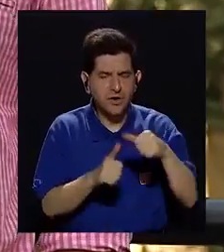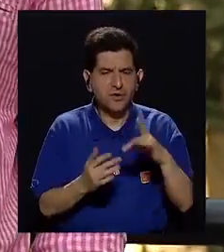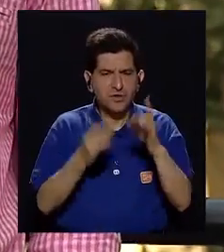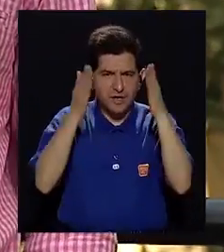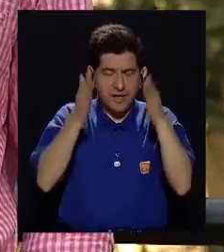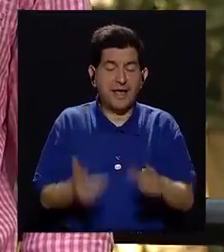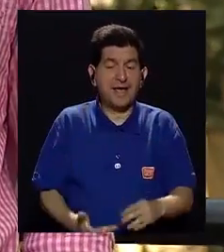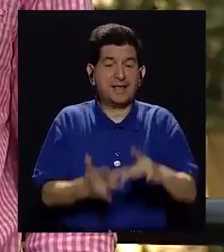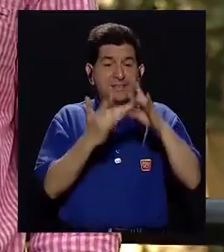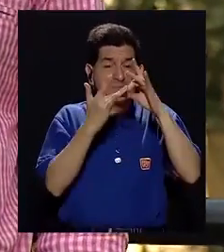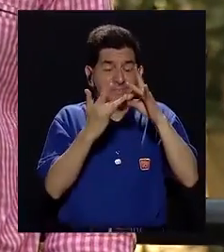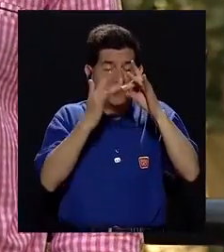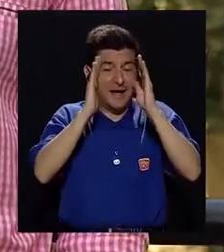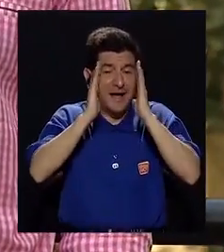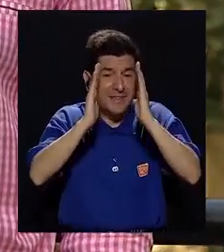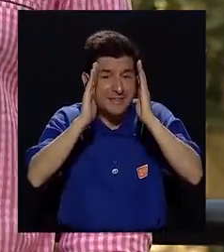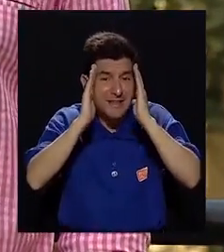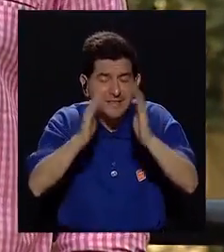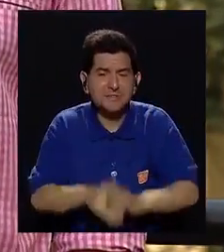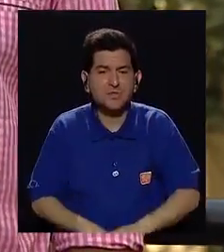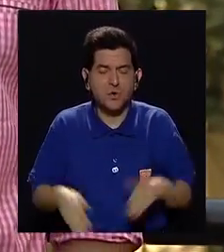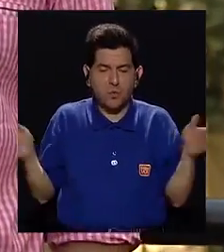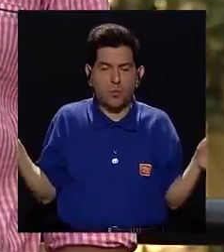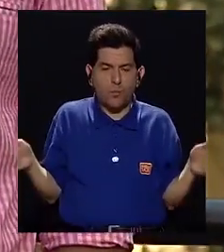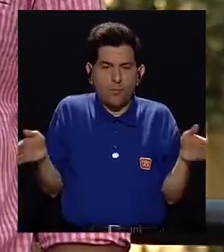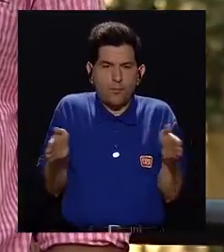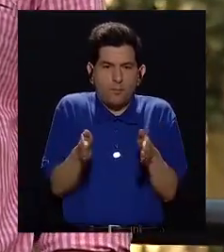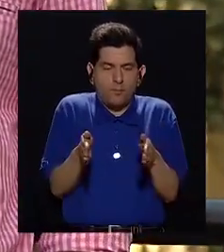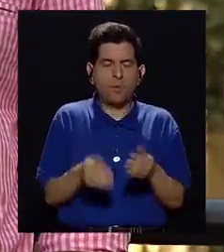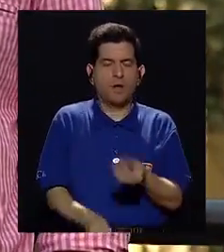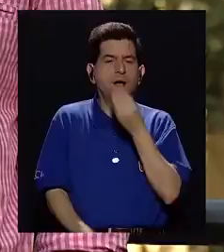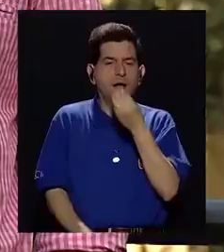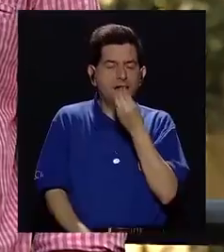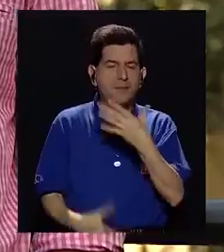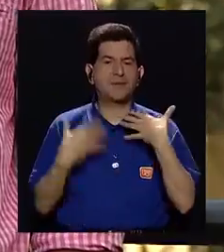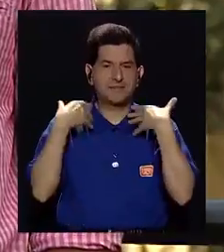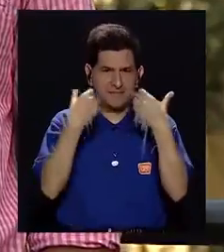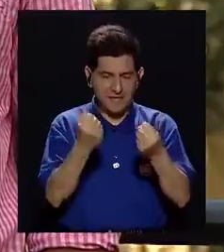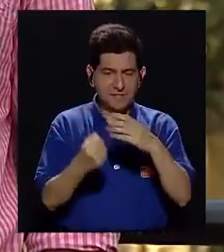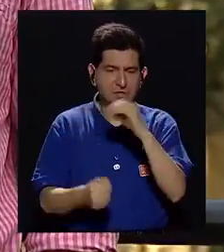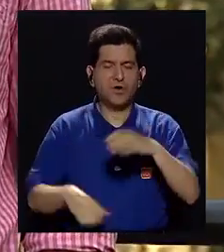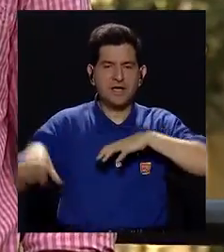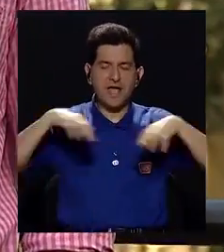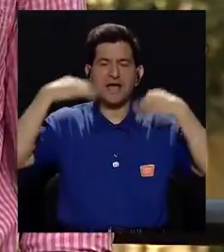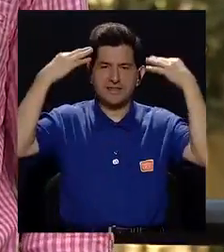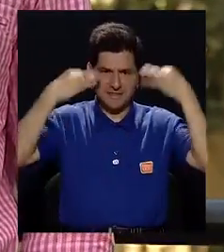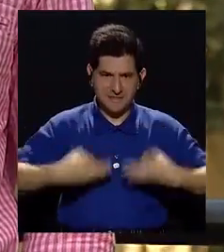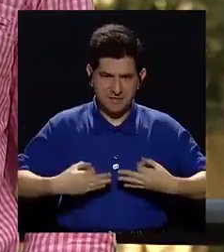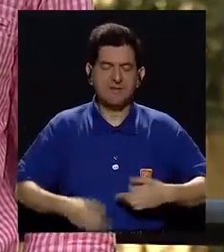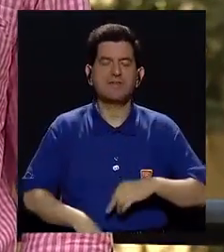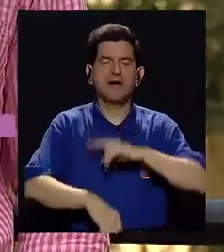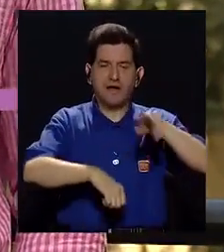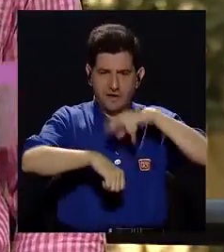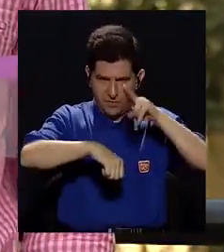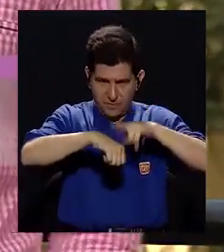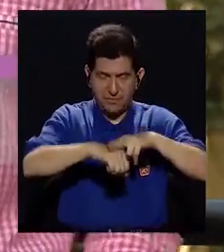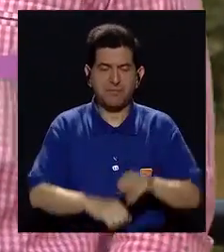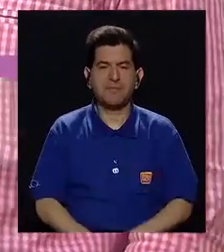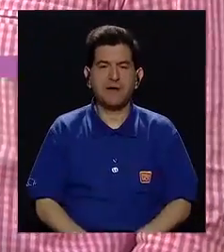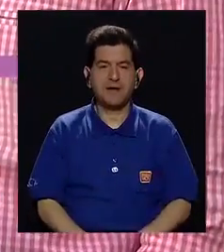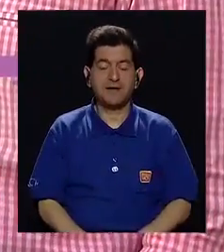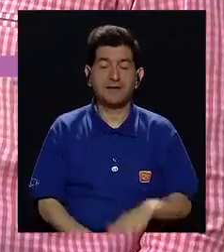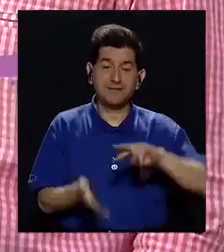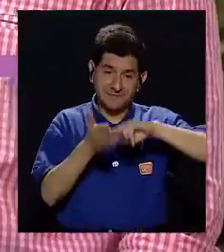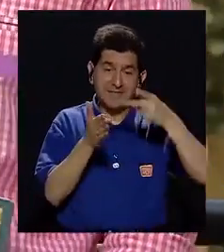del especialista, principalmente orientados a bajar de peso, alimentación saludable y además hacer actividad física de manera regular.